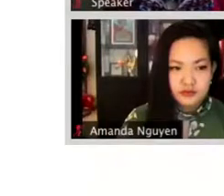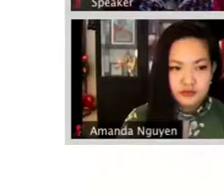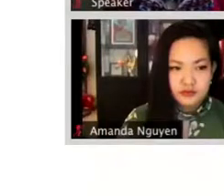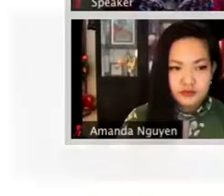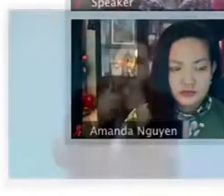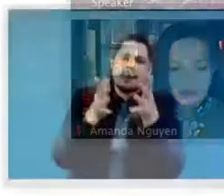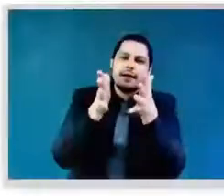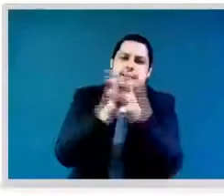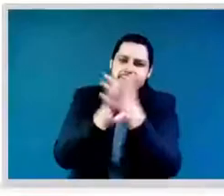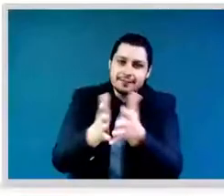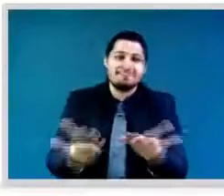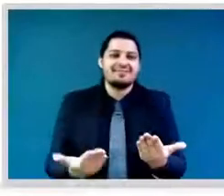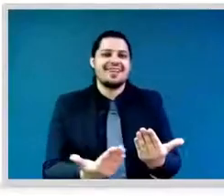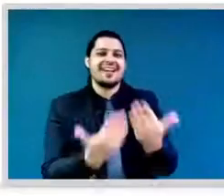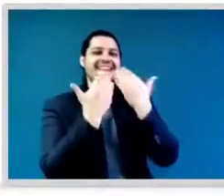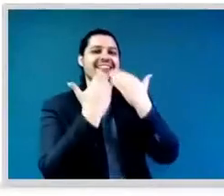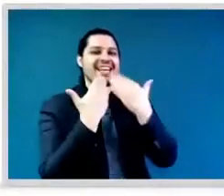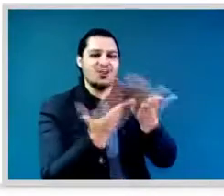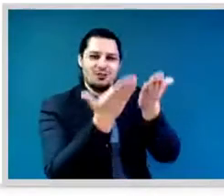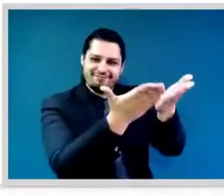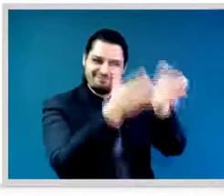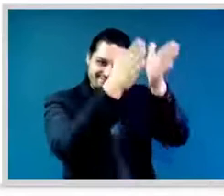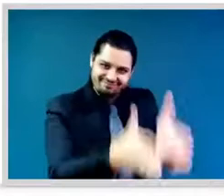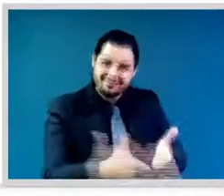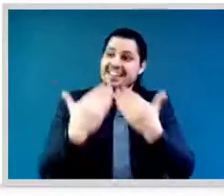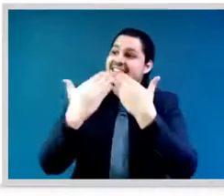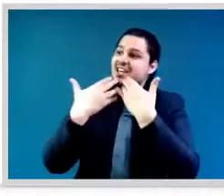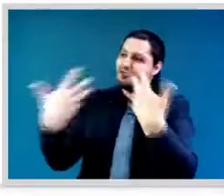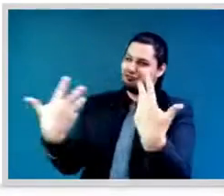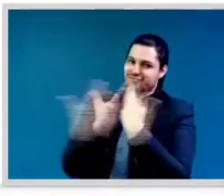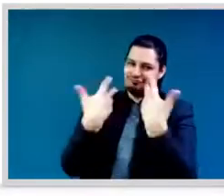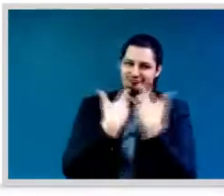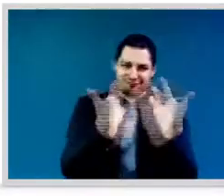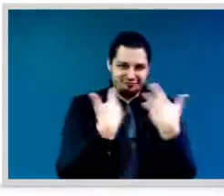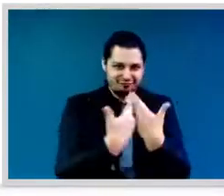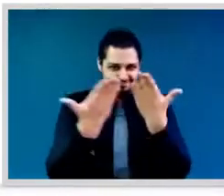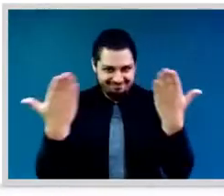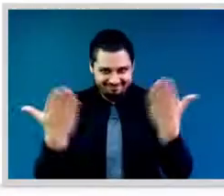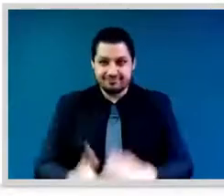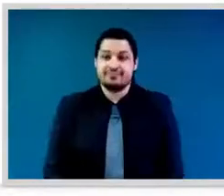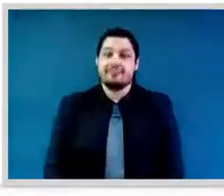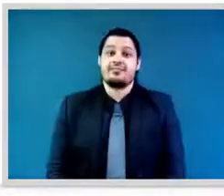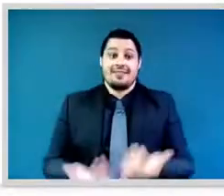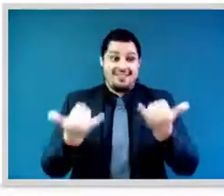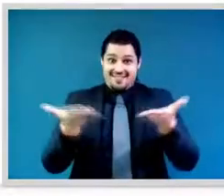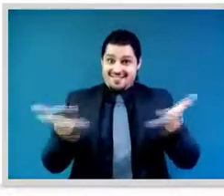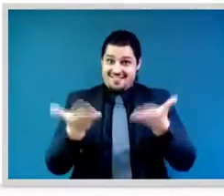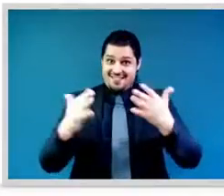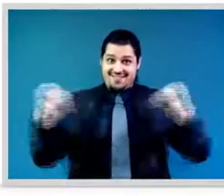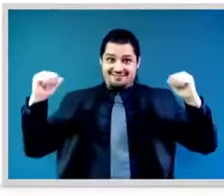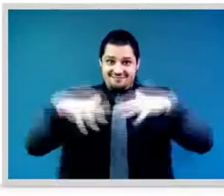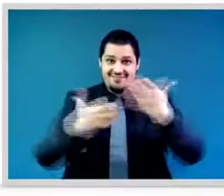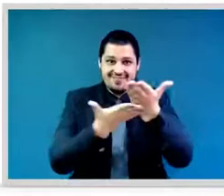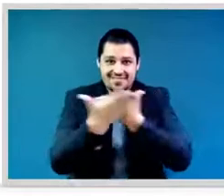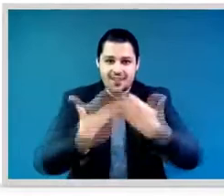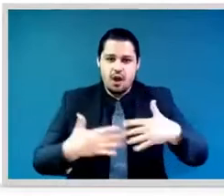of this moment so important that